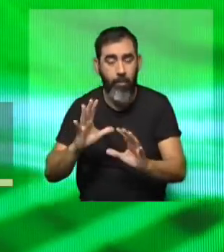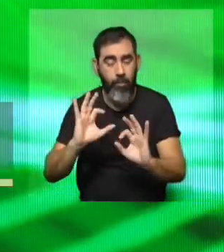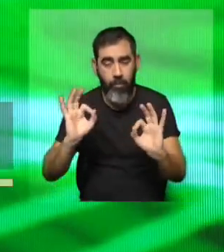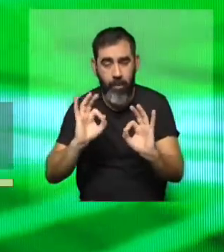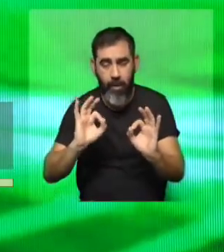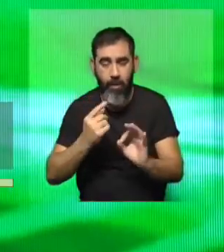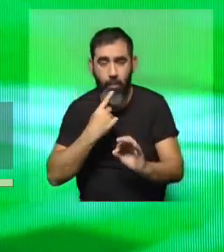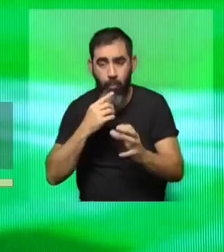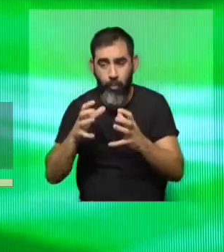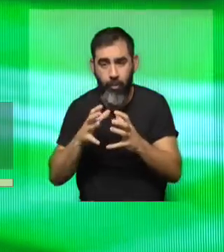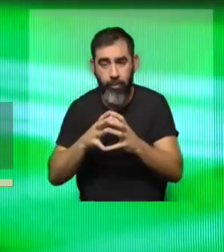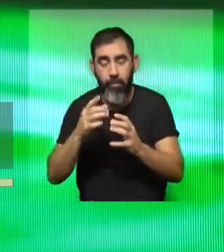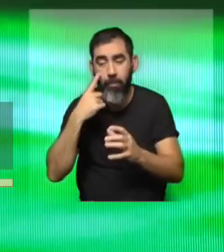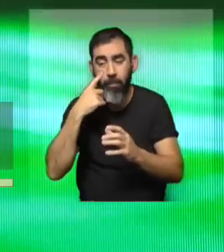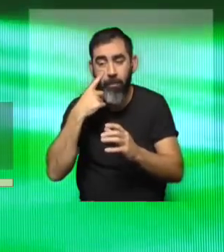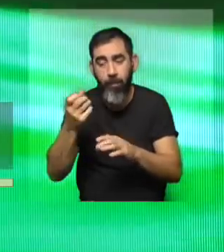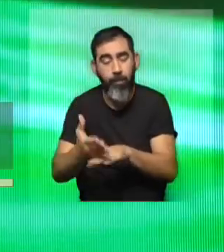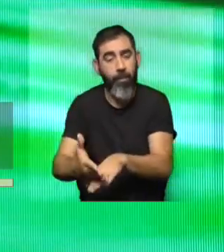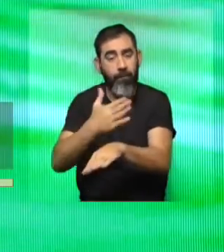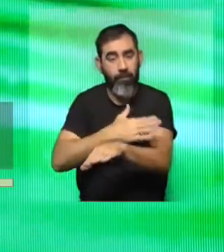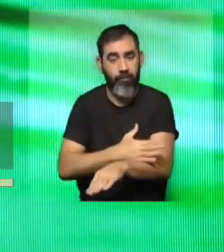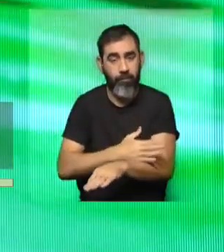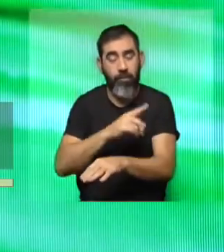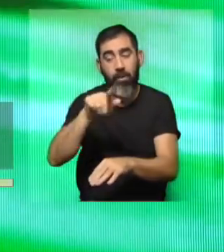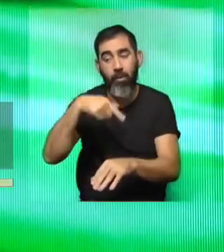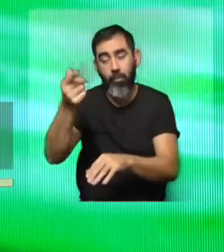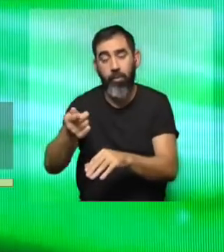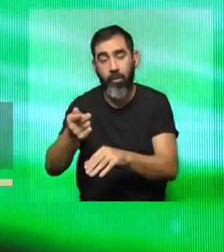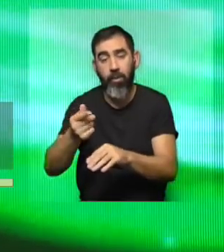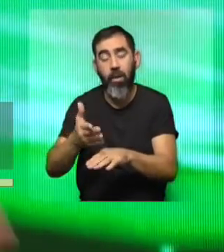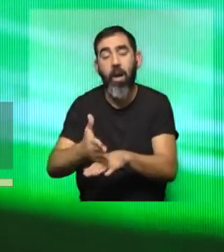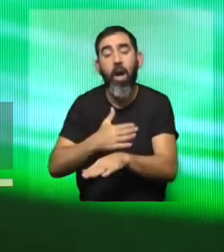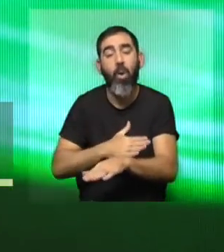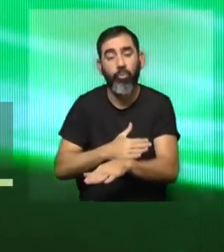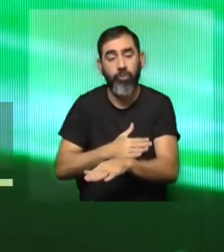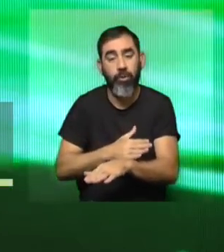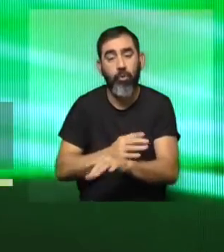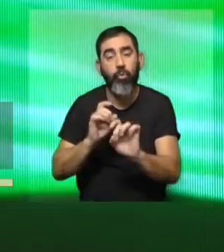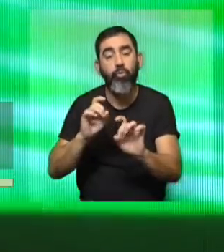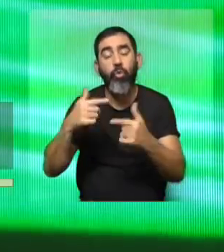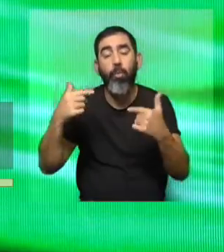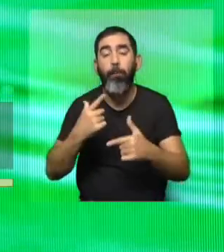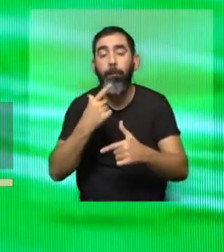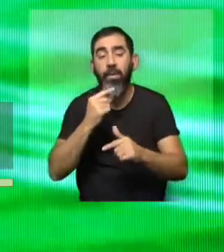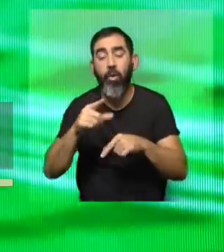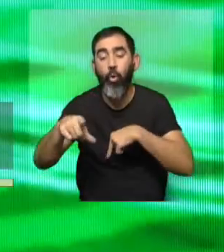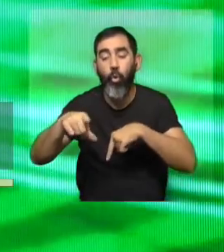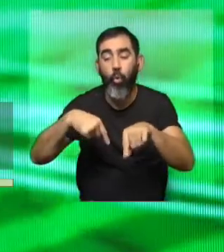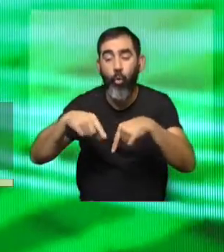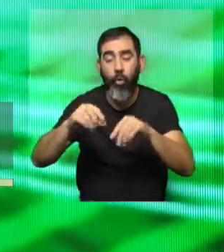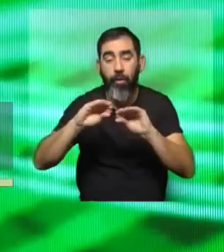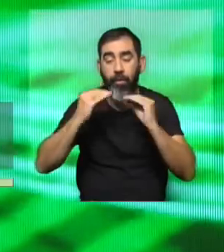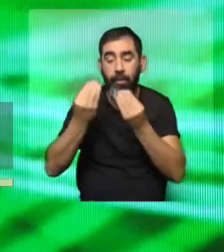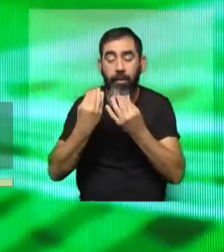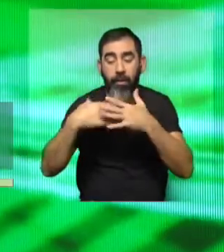de enfocar por un lado la prevención y la represión y por otro lado este atacar las causas que no solamente trabaja ministerio interior sino es un trabajo coordinado e